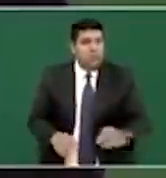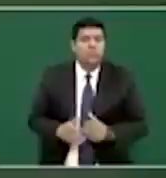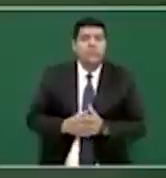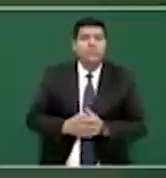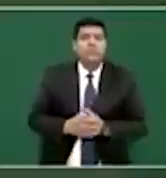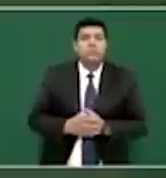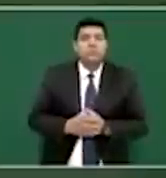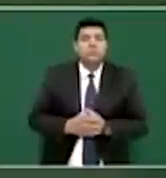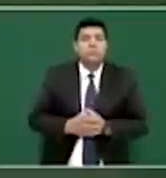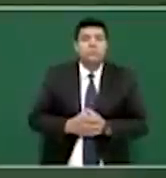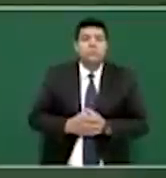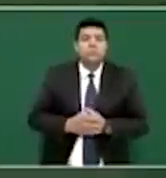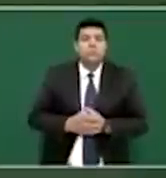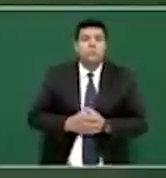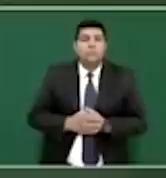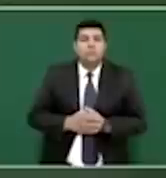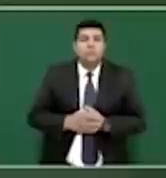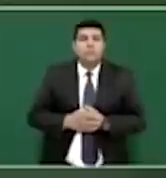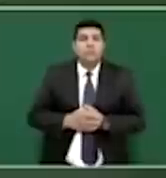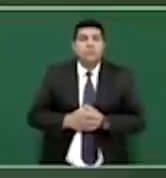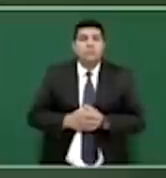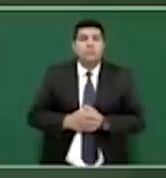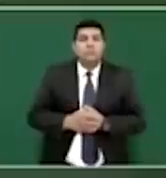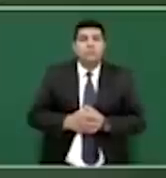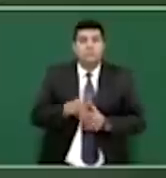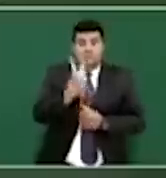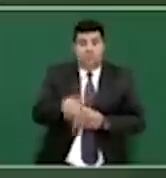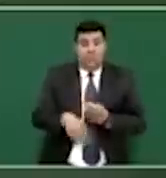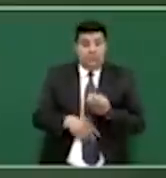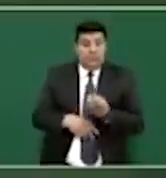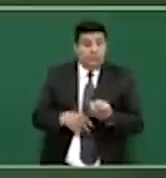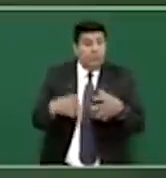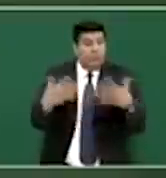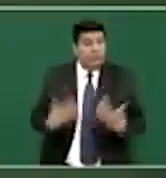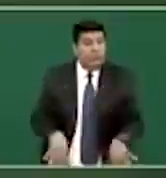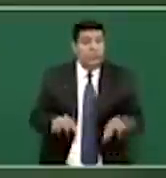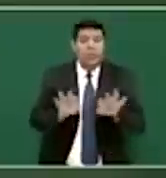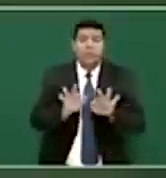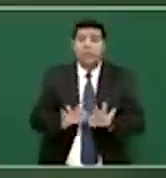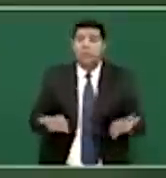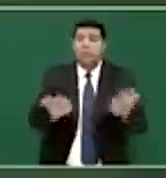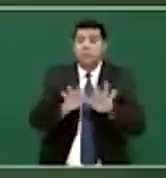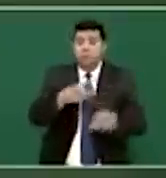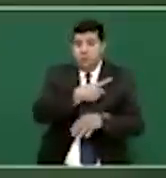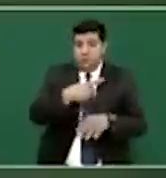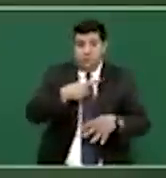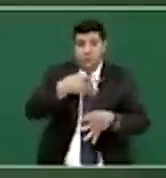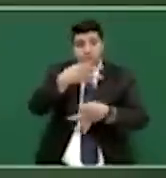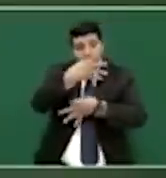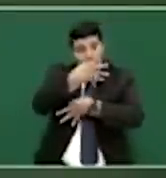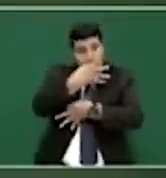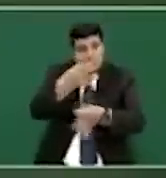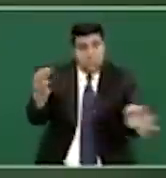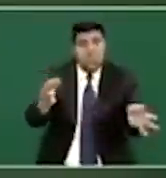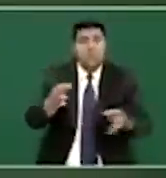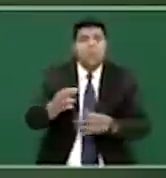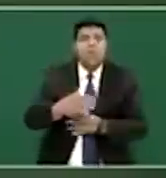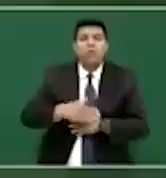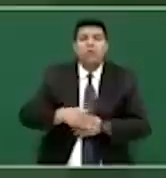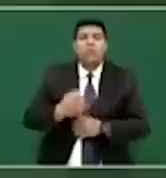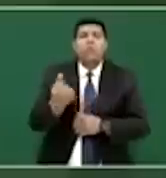tranquilidad. Esto es importante que se sepa, que se conozca.